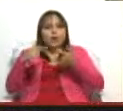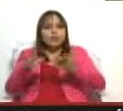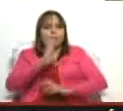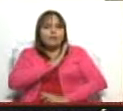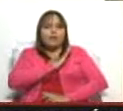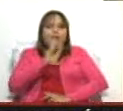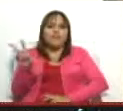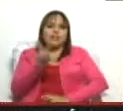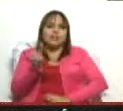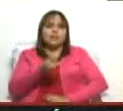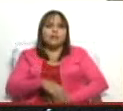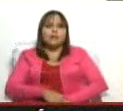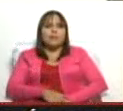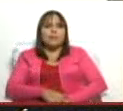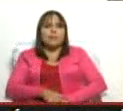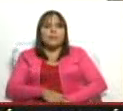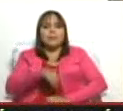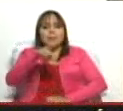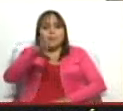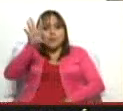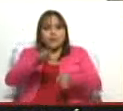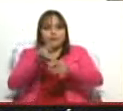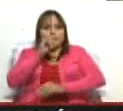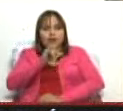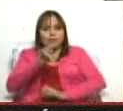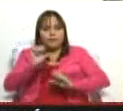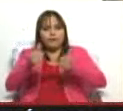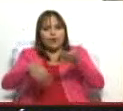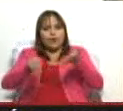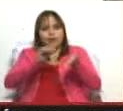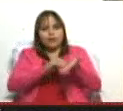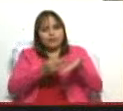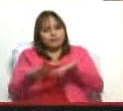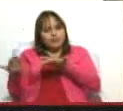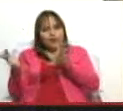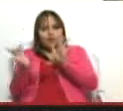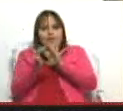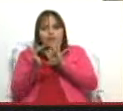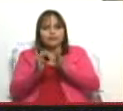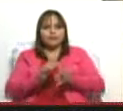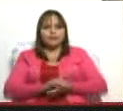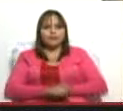pertenecen a los venezolanos. Es la información y con ella vamos a retornar el contacto. Adelante.